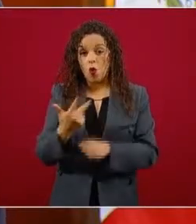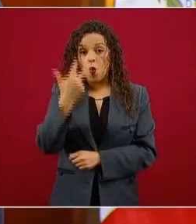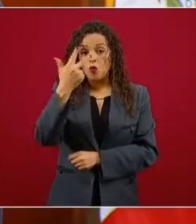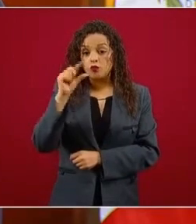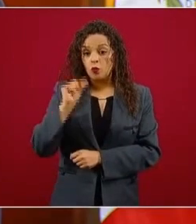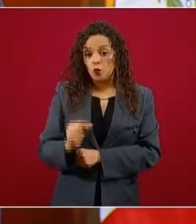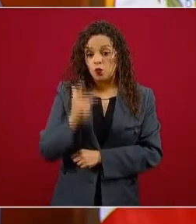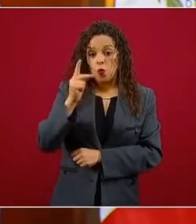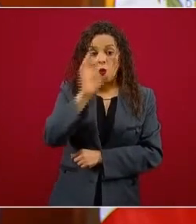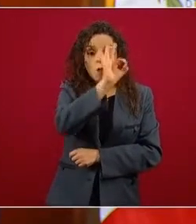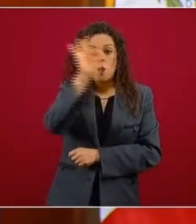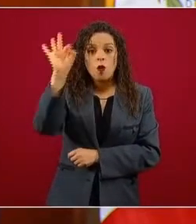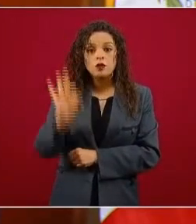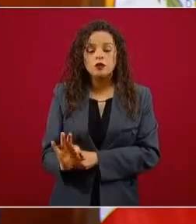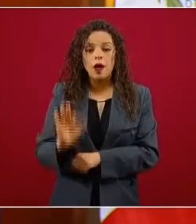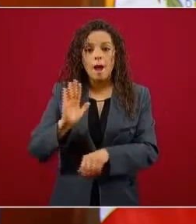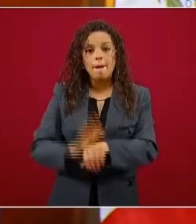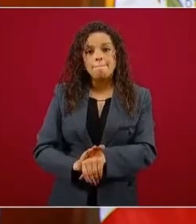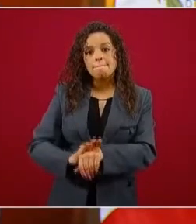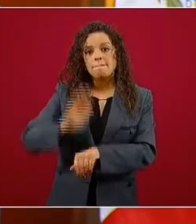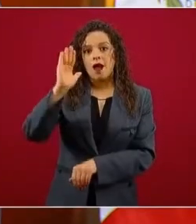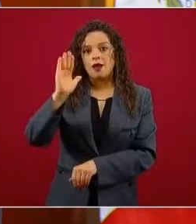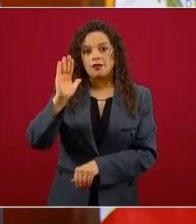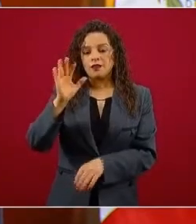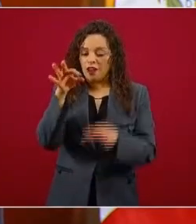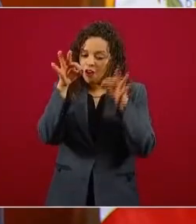8.8% más en términos reales.